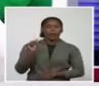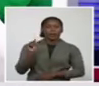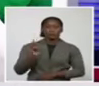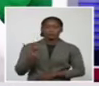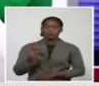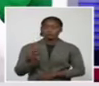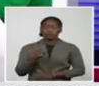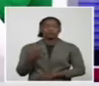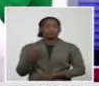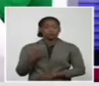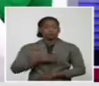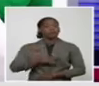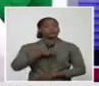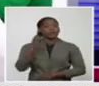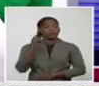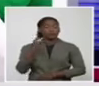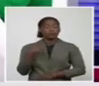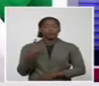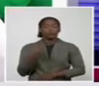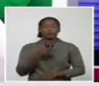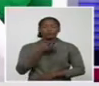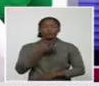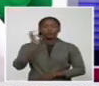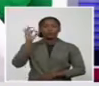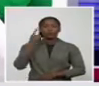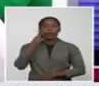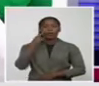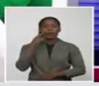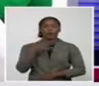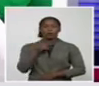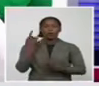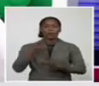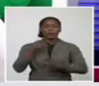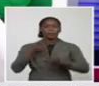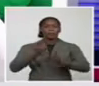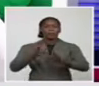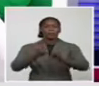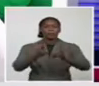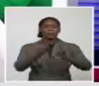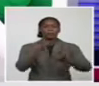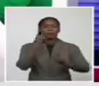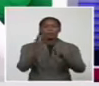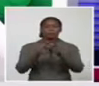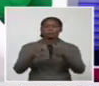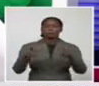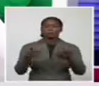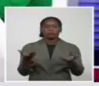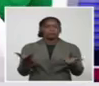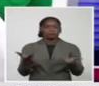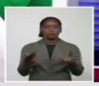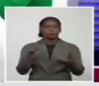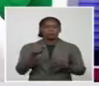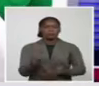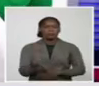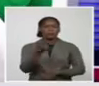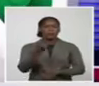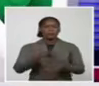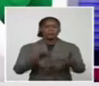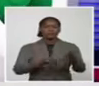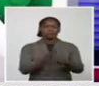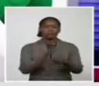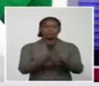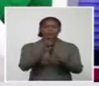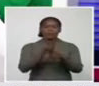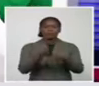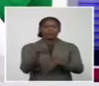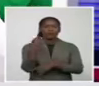de tratamiento, realmente tenemos que seguir bajando en indicador. Los 2 evacuados, los 54 retornados a